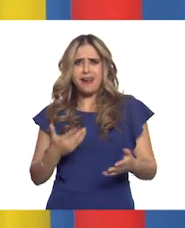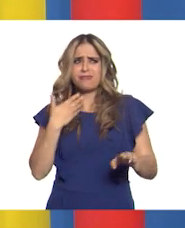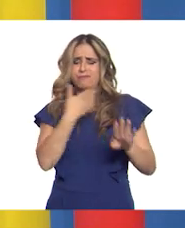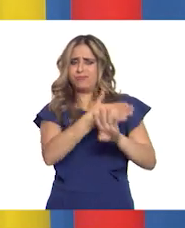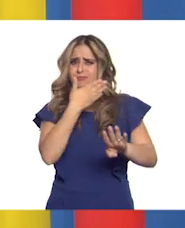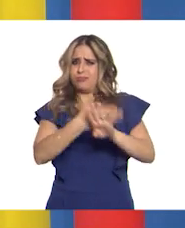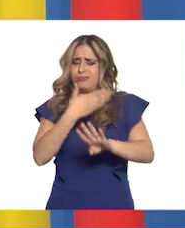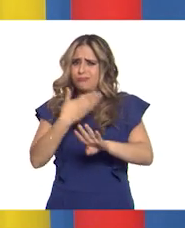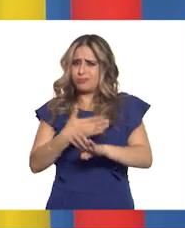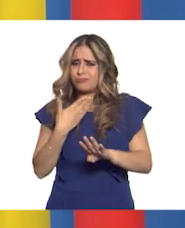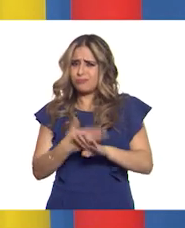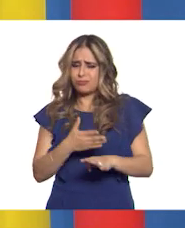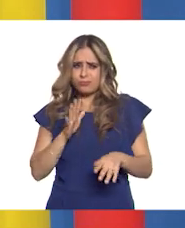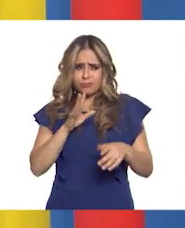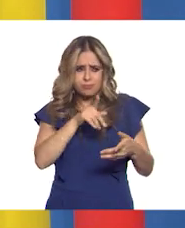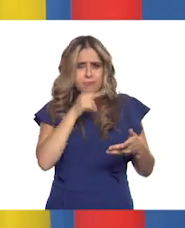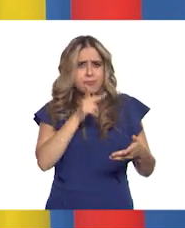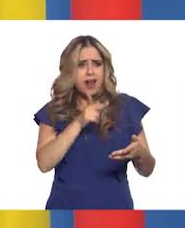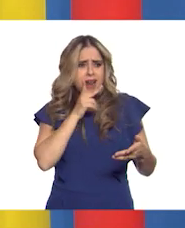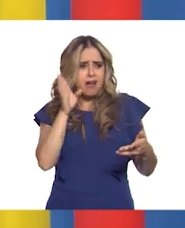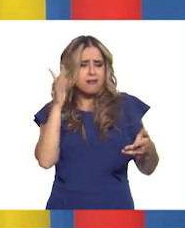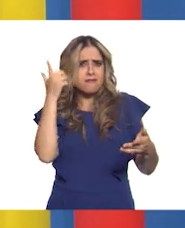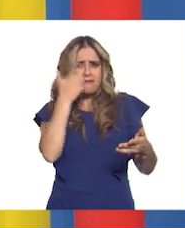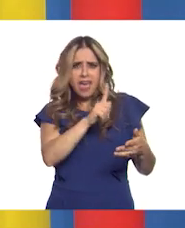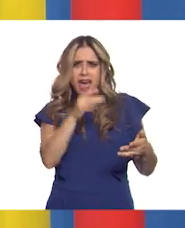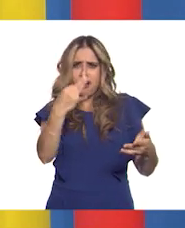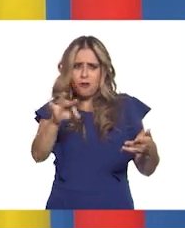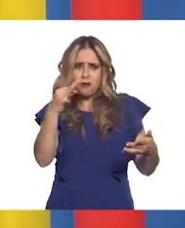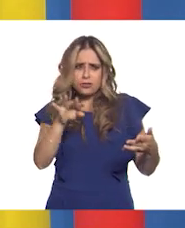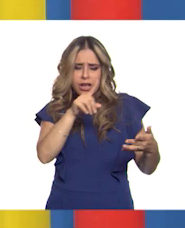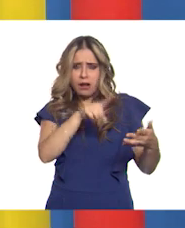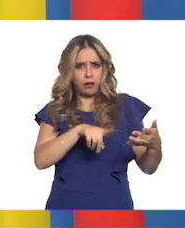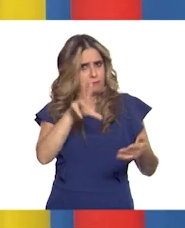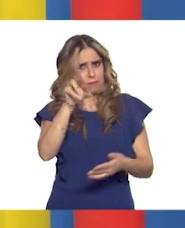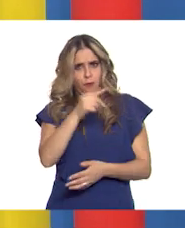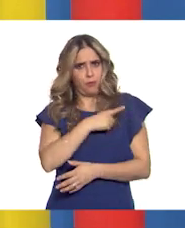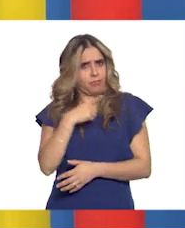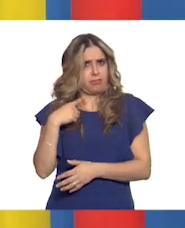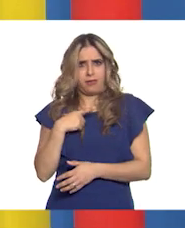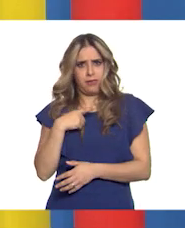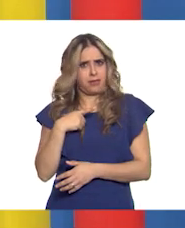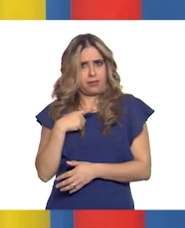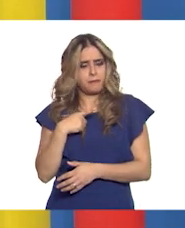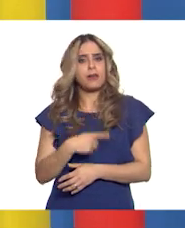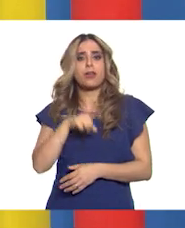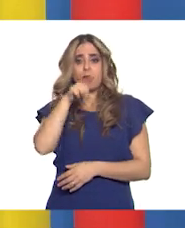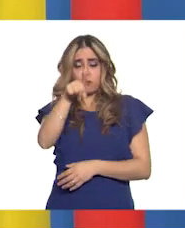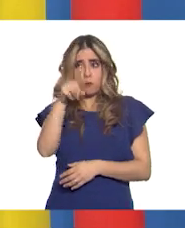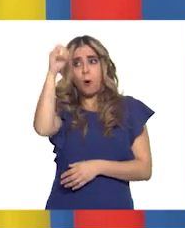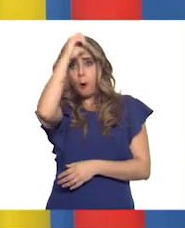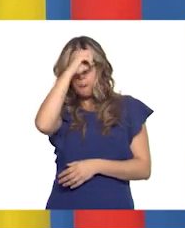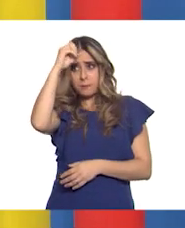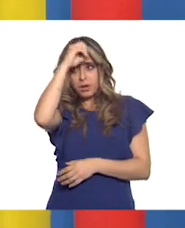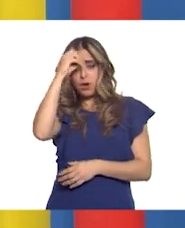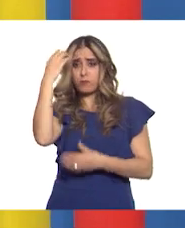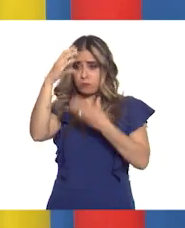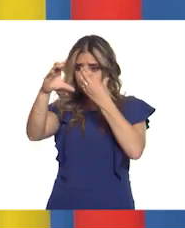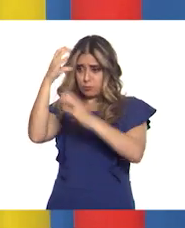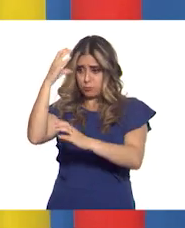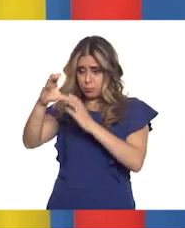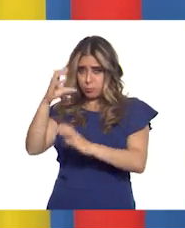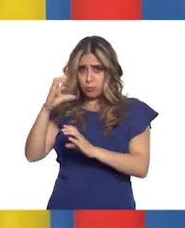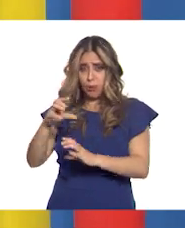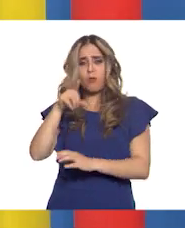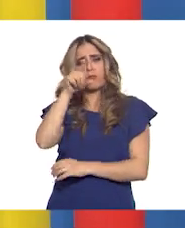ofensas. Entonces los invitamos a que, ya que ustedes están pues casi todos los días compartiendo opiniones, que lo utilicen como